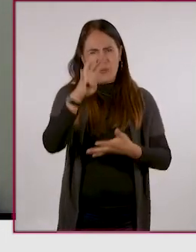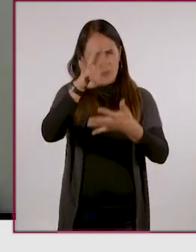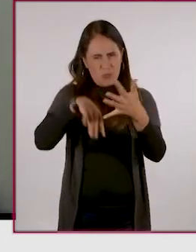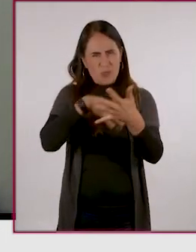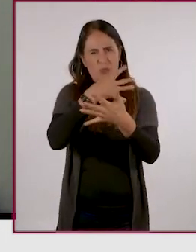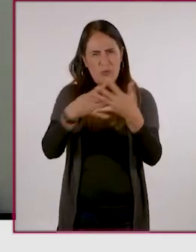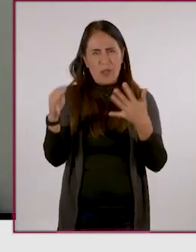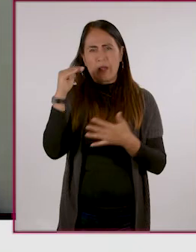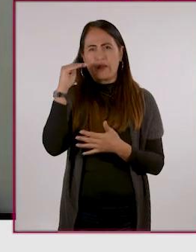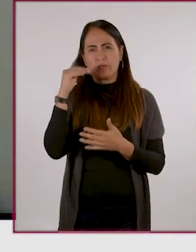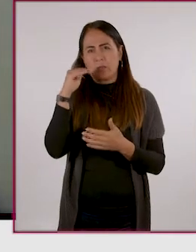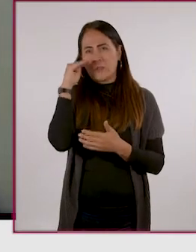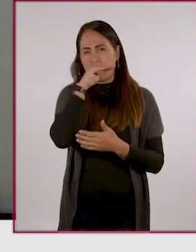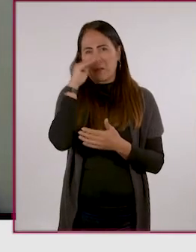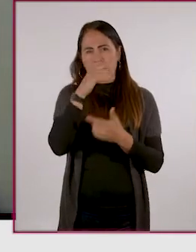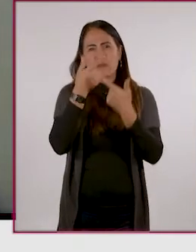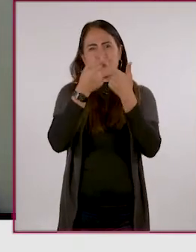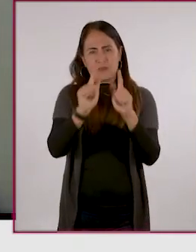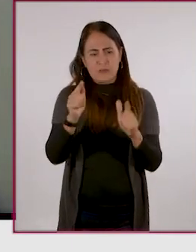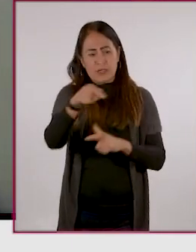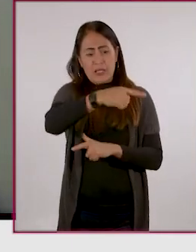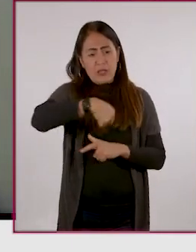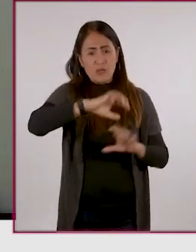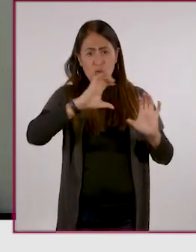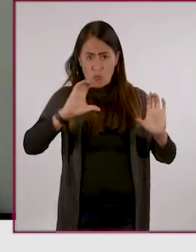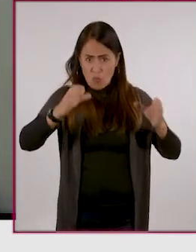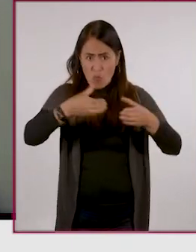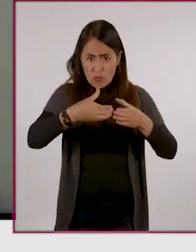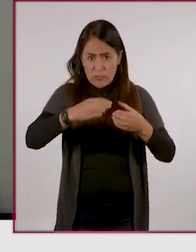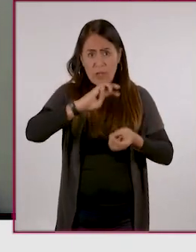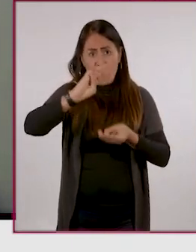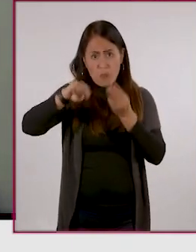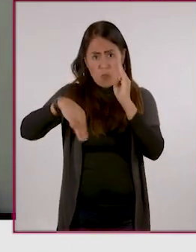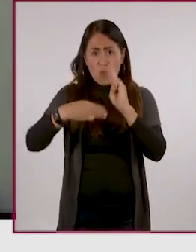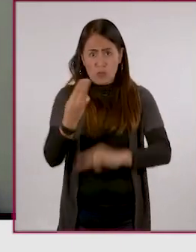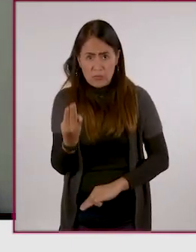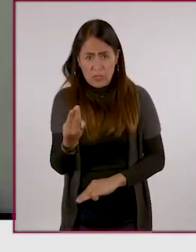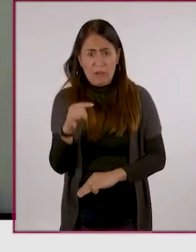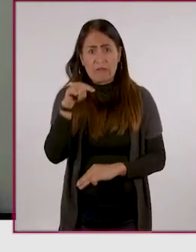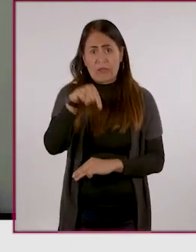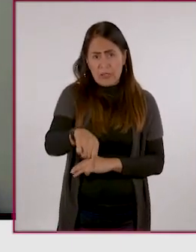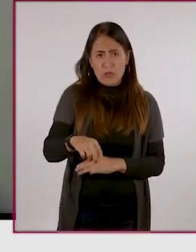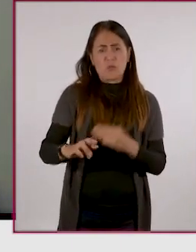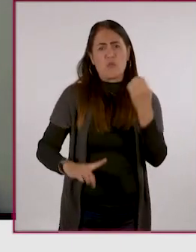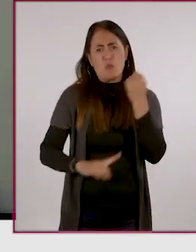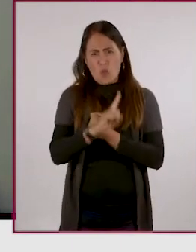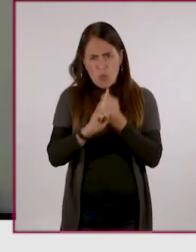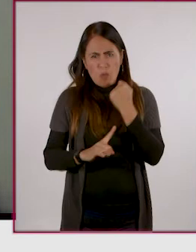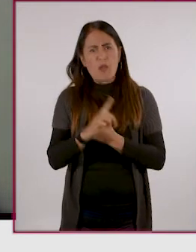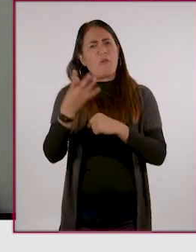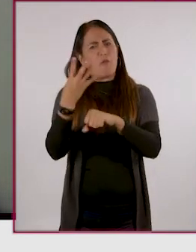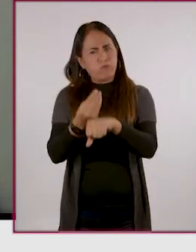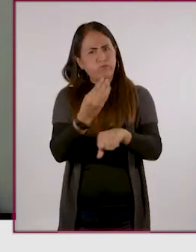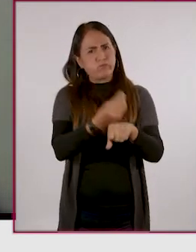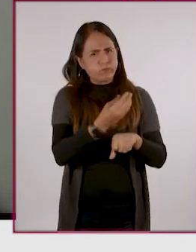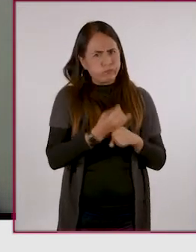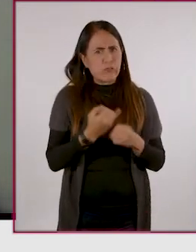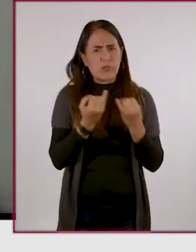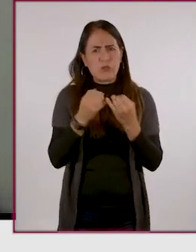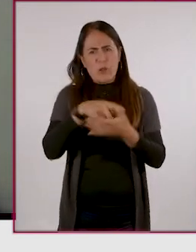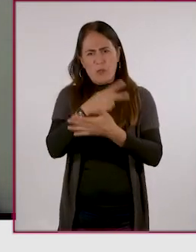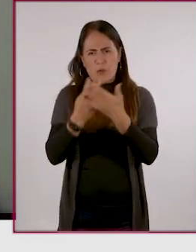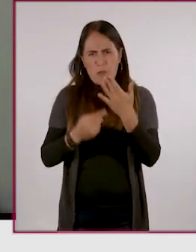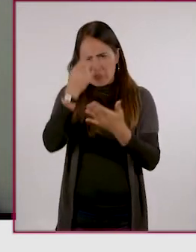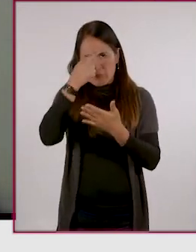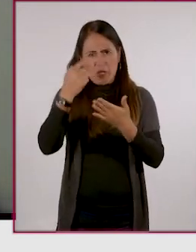software libre es que hay una gran comunidad, o sea, una comunidad mundial que actualiza y va resolviendo problemas y va generando